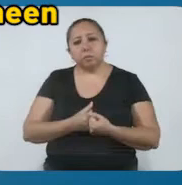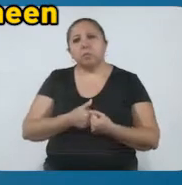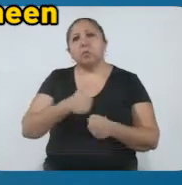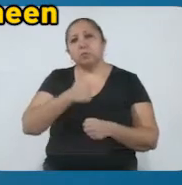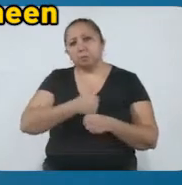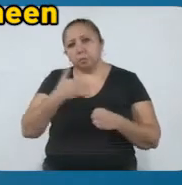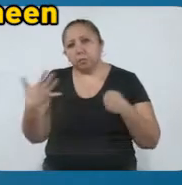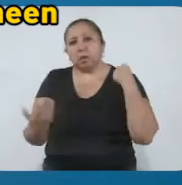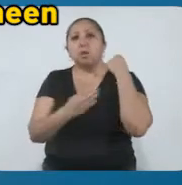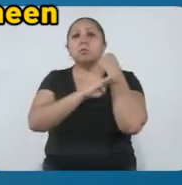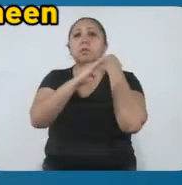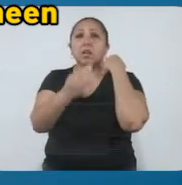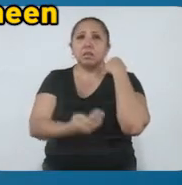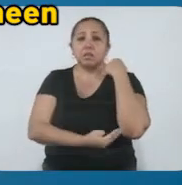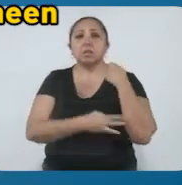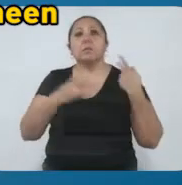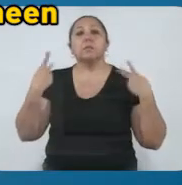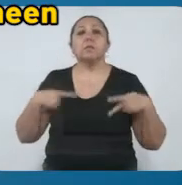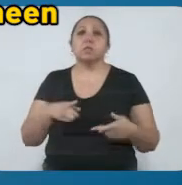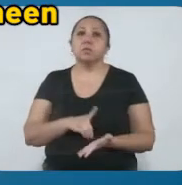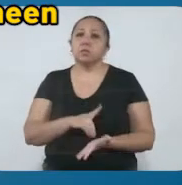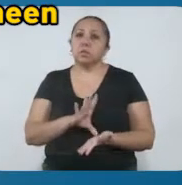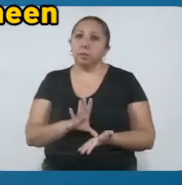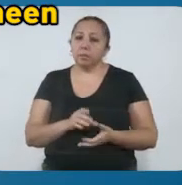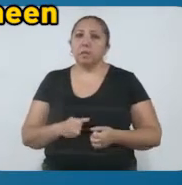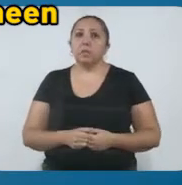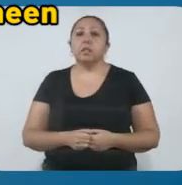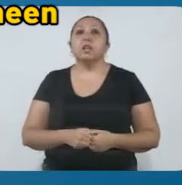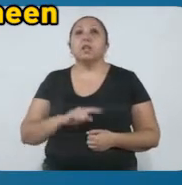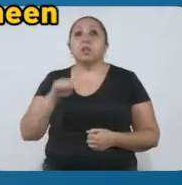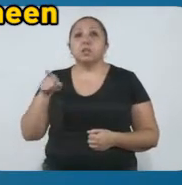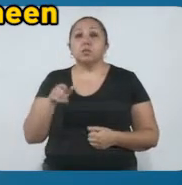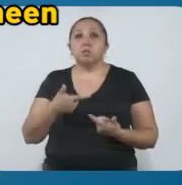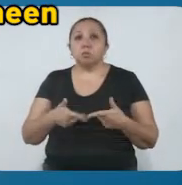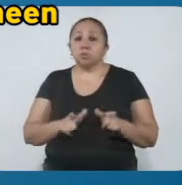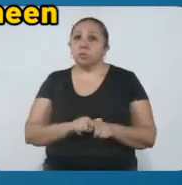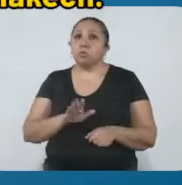mayores, mujeres embarazadas y personas con discapacidad, que son los grupos